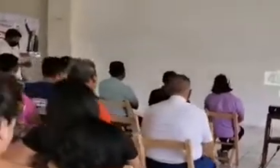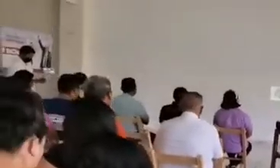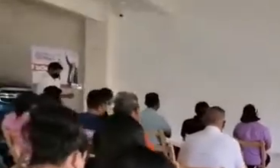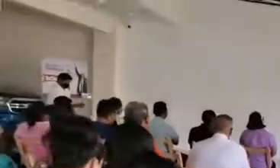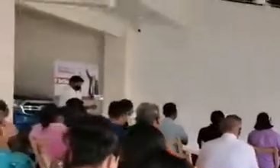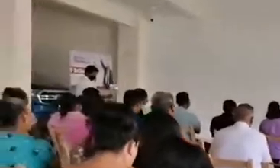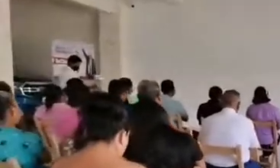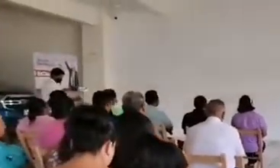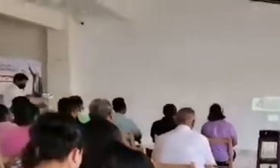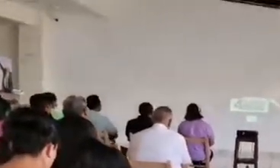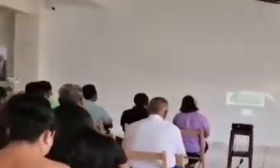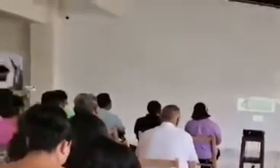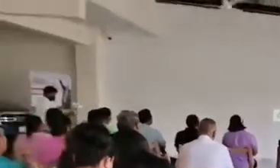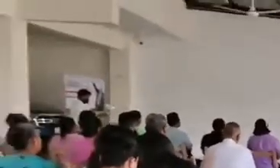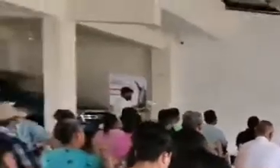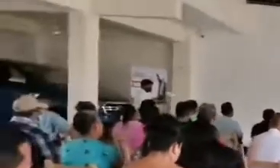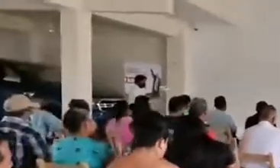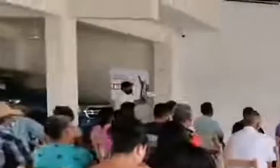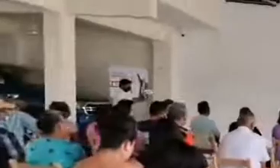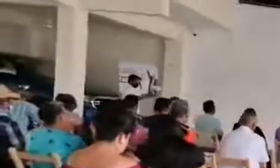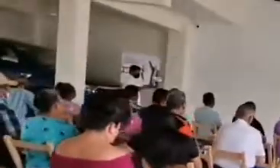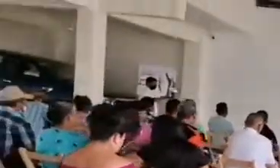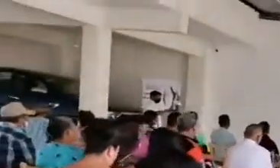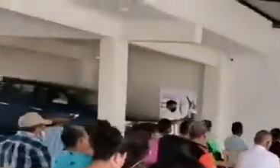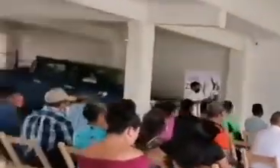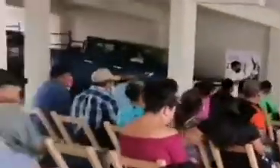Dice José Mújica,